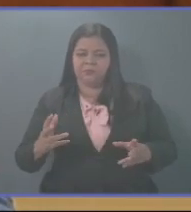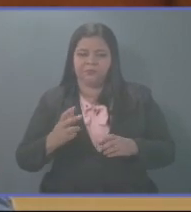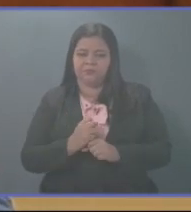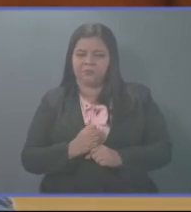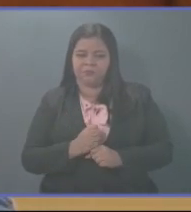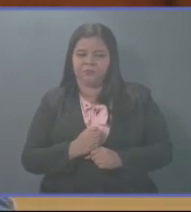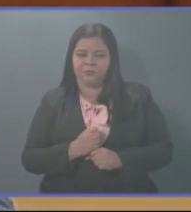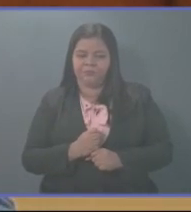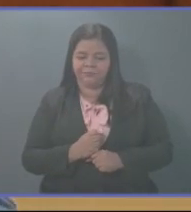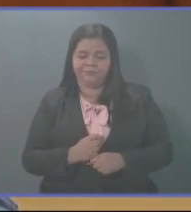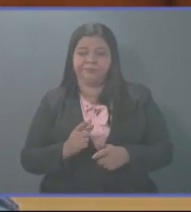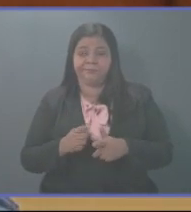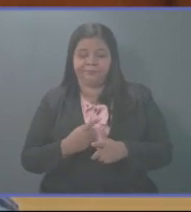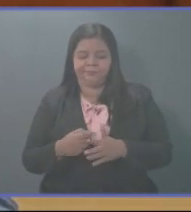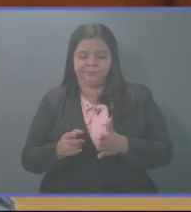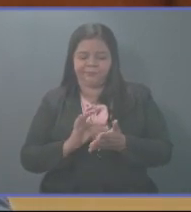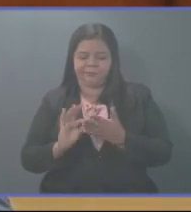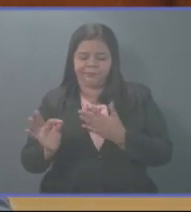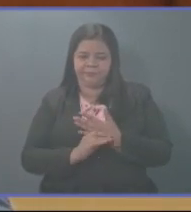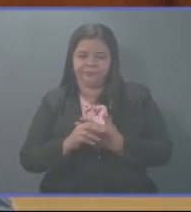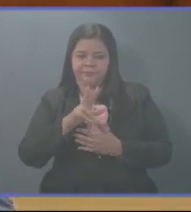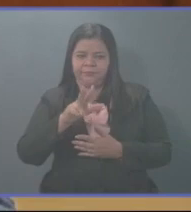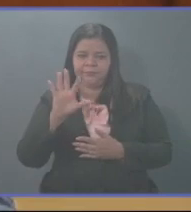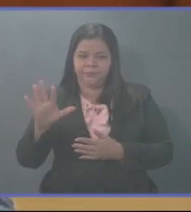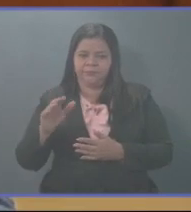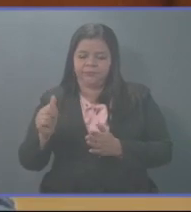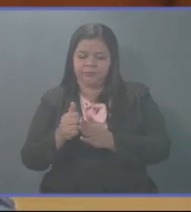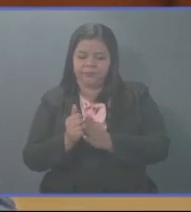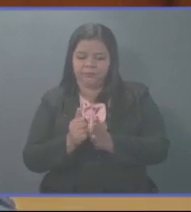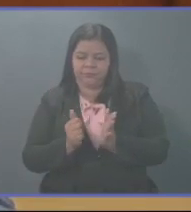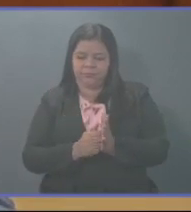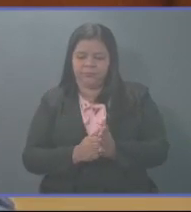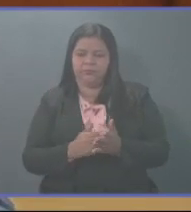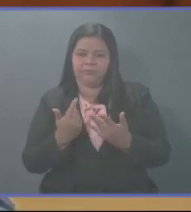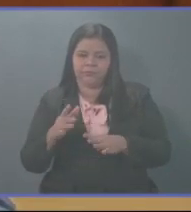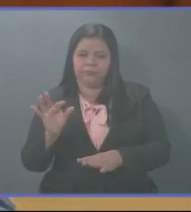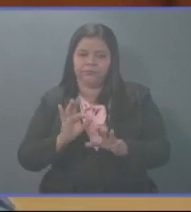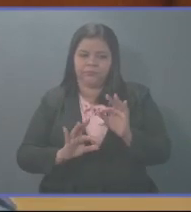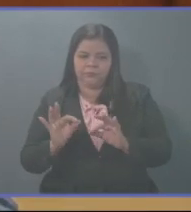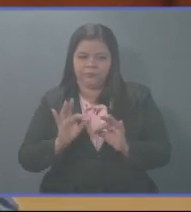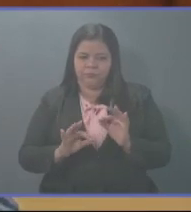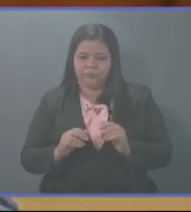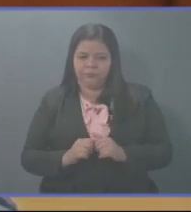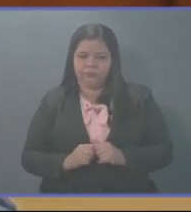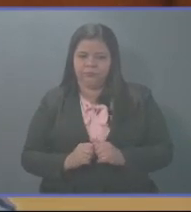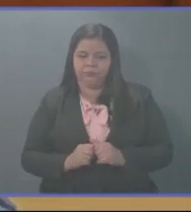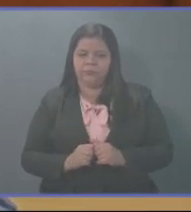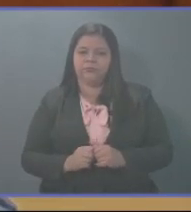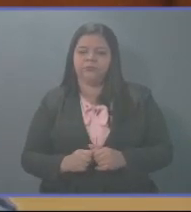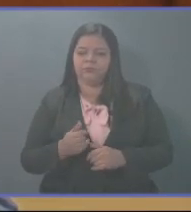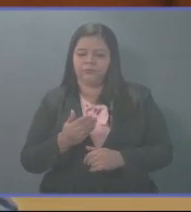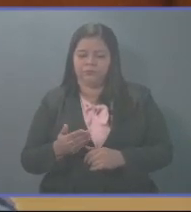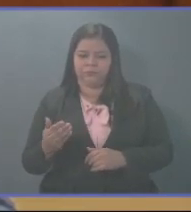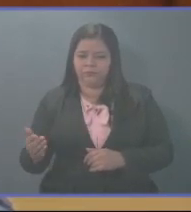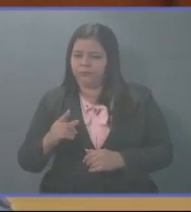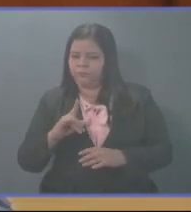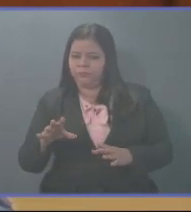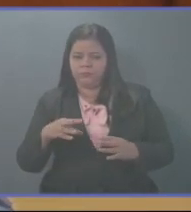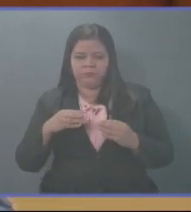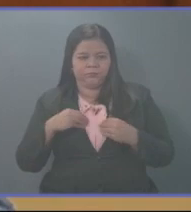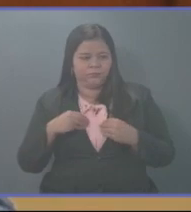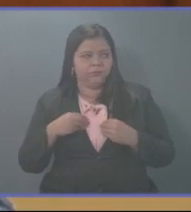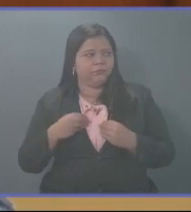el proyecto de ley en 35 artículos, reestructurando algunas disposiciones sin menoscabar el